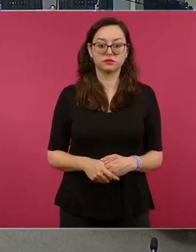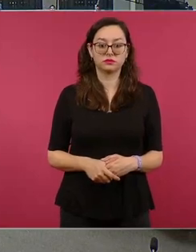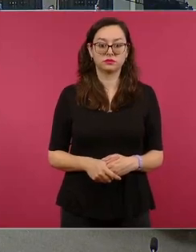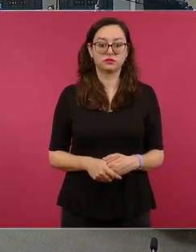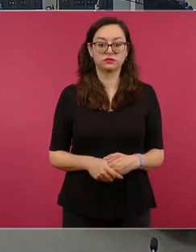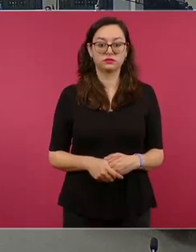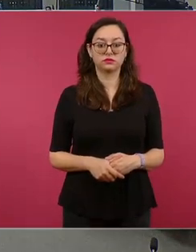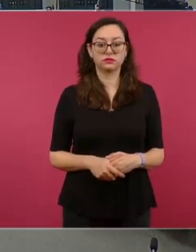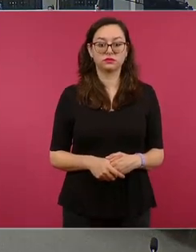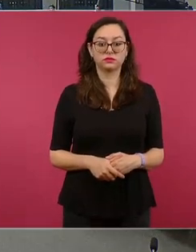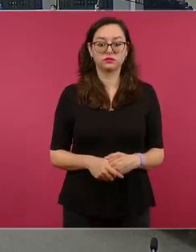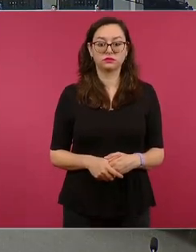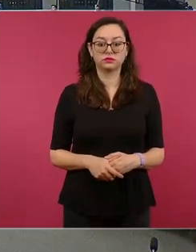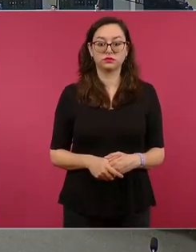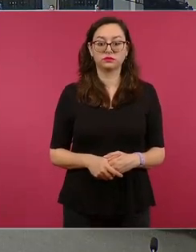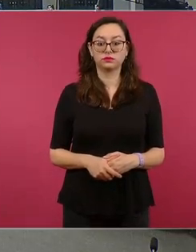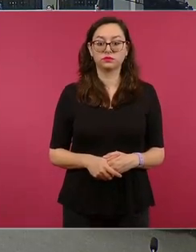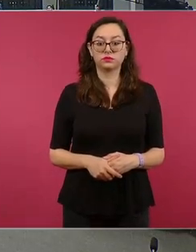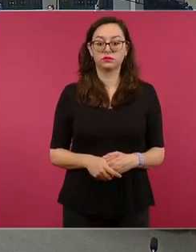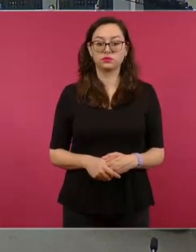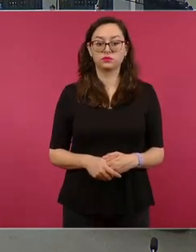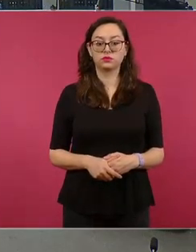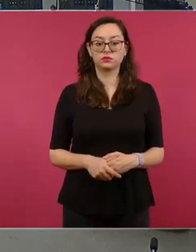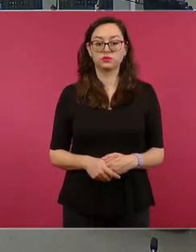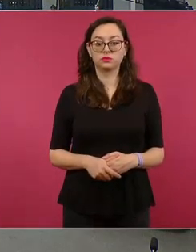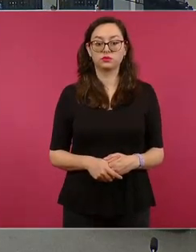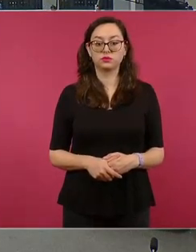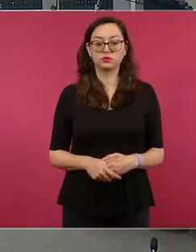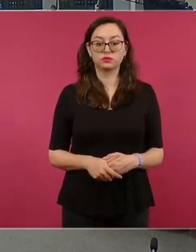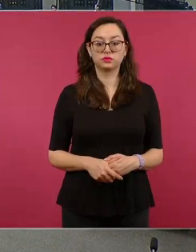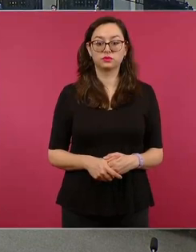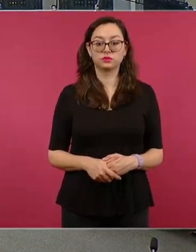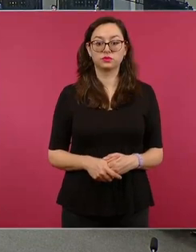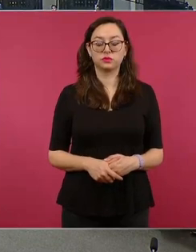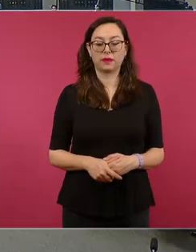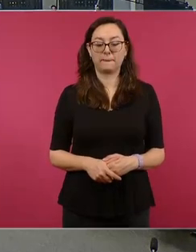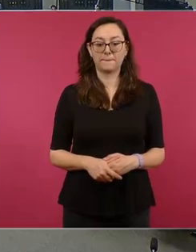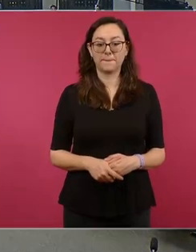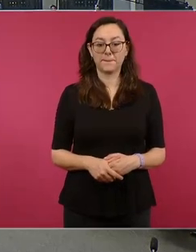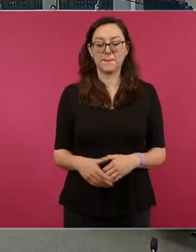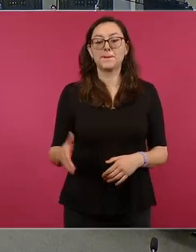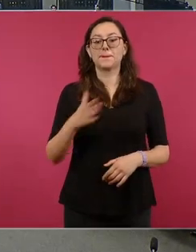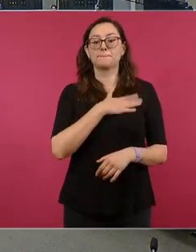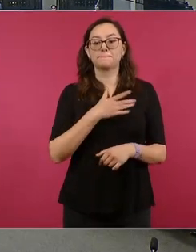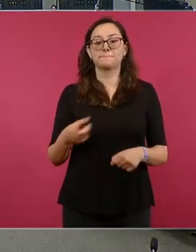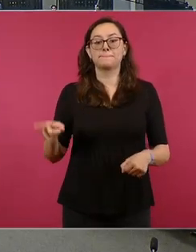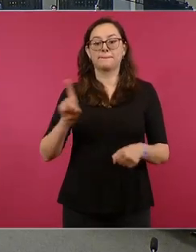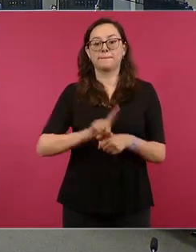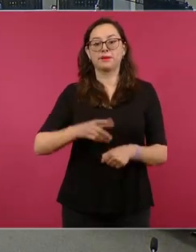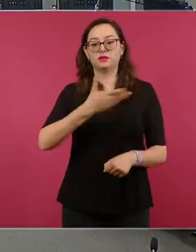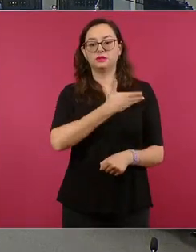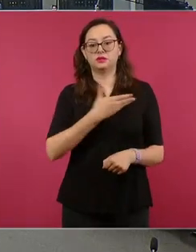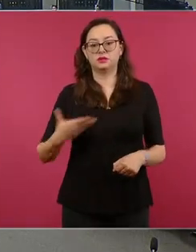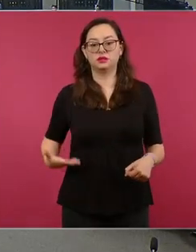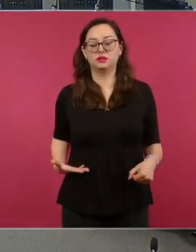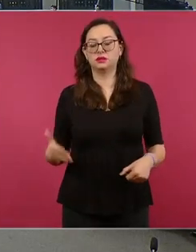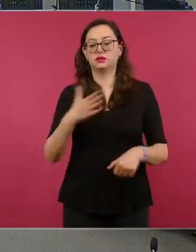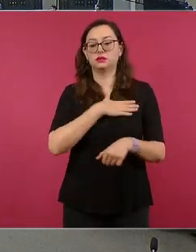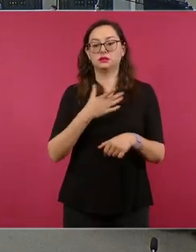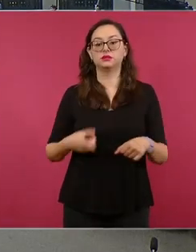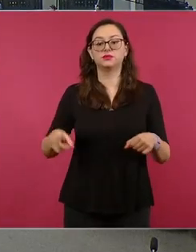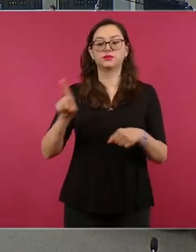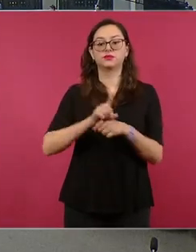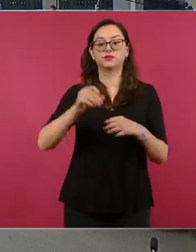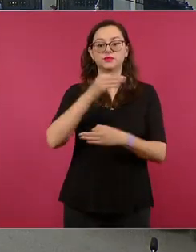Buenos días. Señor presidente, buenos días a todos los presentes.